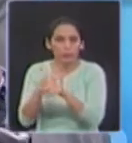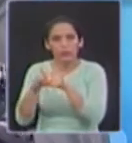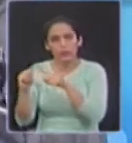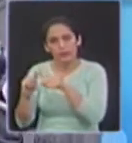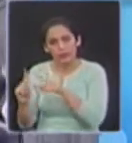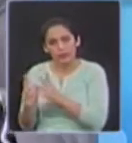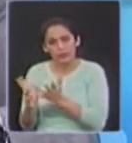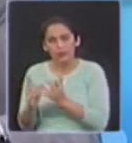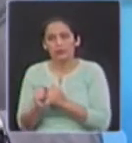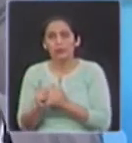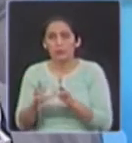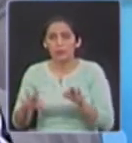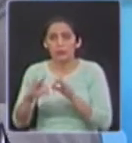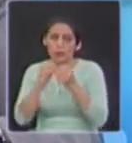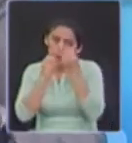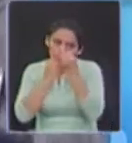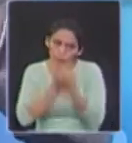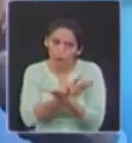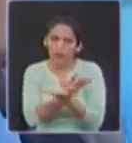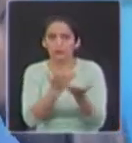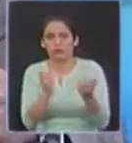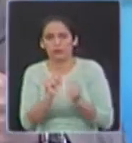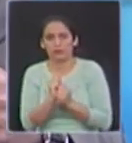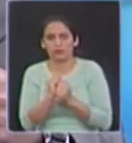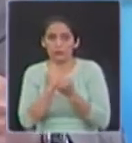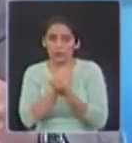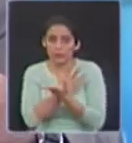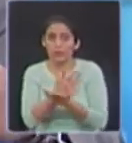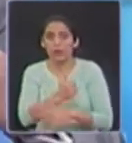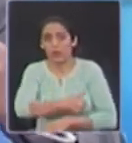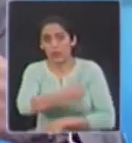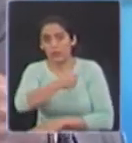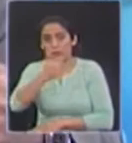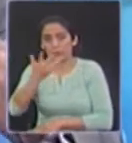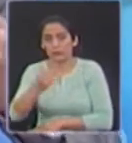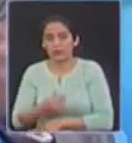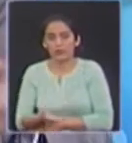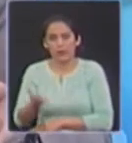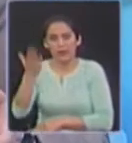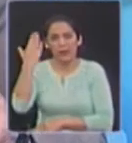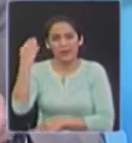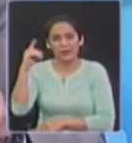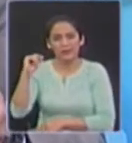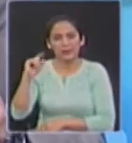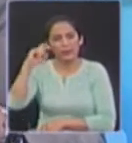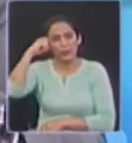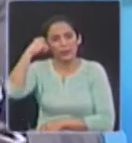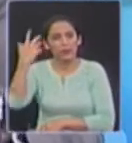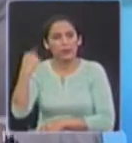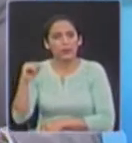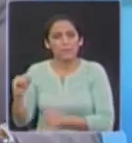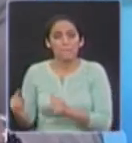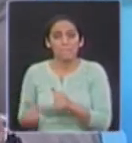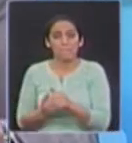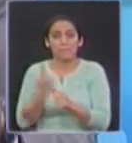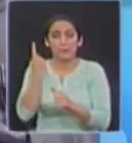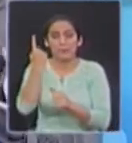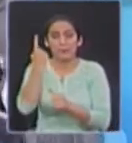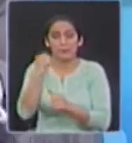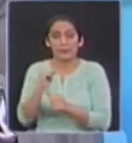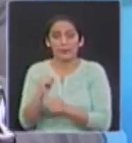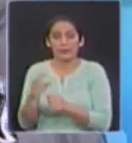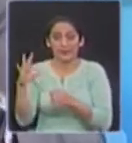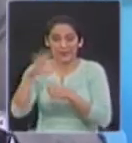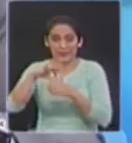el candidato que gane las elecciones en el 2 de abril y los que ganaron las elecciones en la primera vuelta para asambleístas son mandatarios, pero los